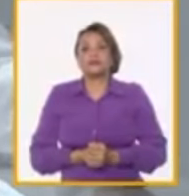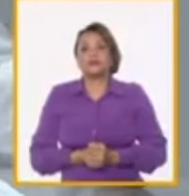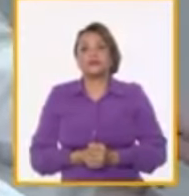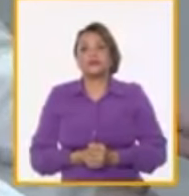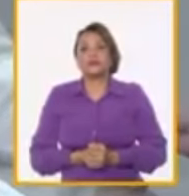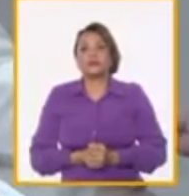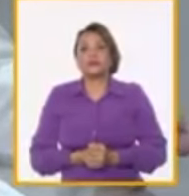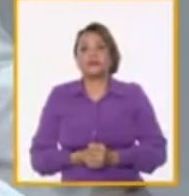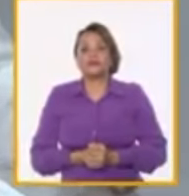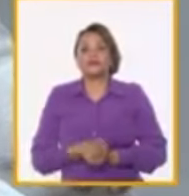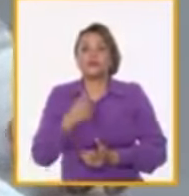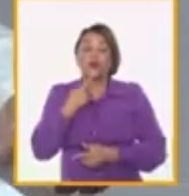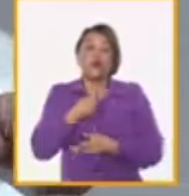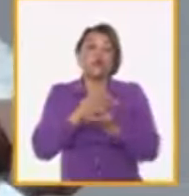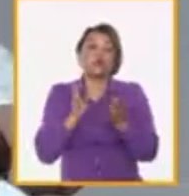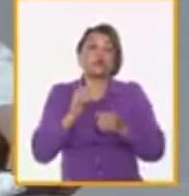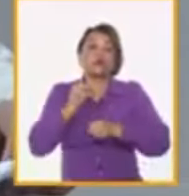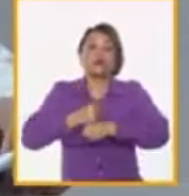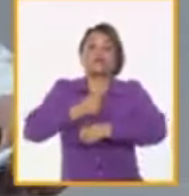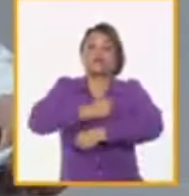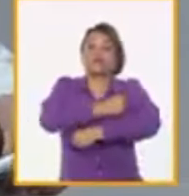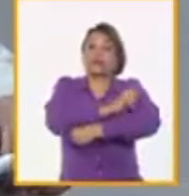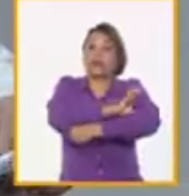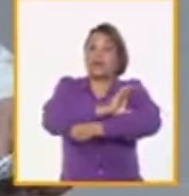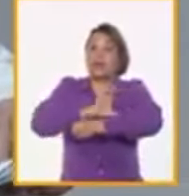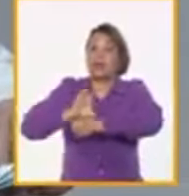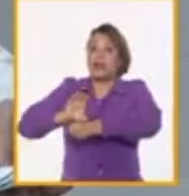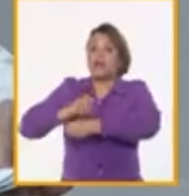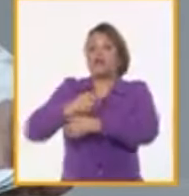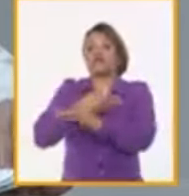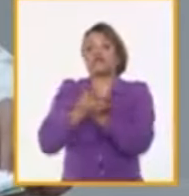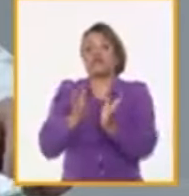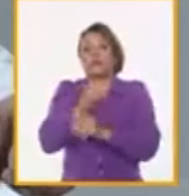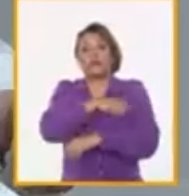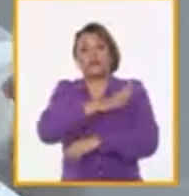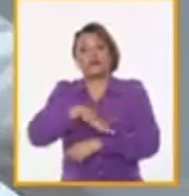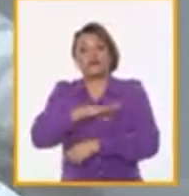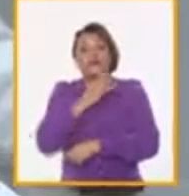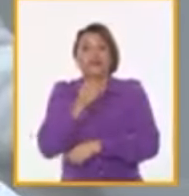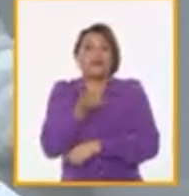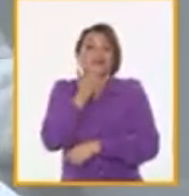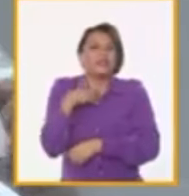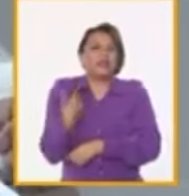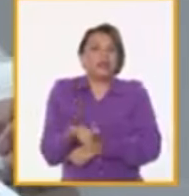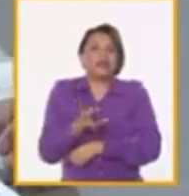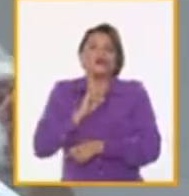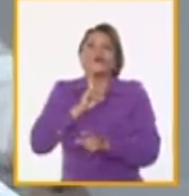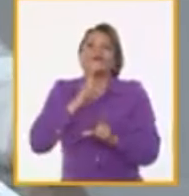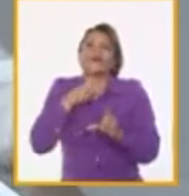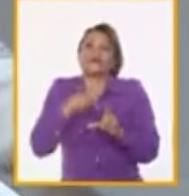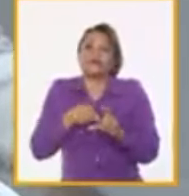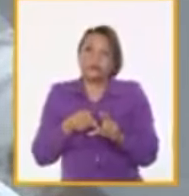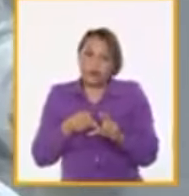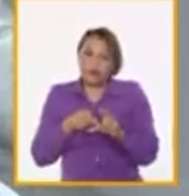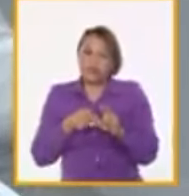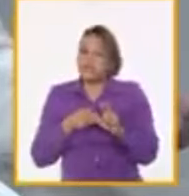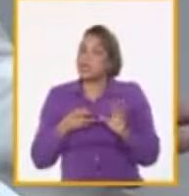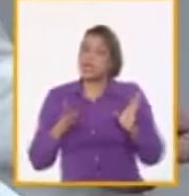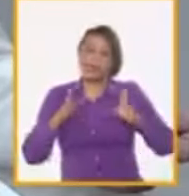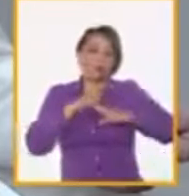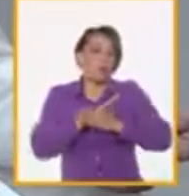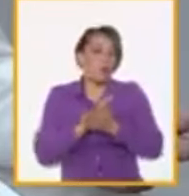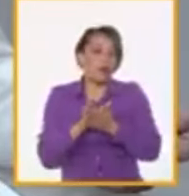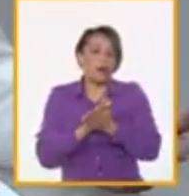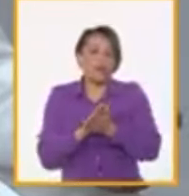de agua en pipa. Y todos conocemos cuál es la situación que tenemos con el combustible, que tenemos dificultades para darle